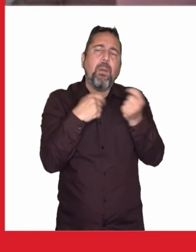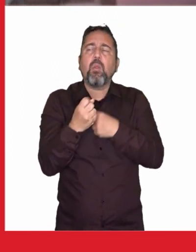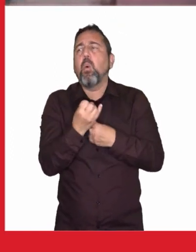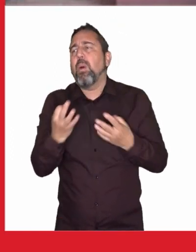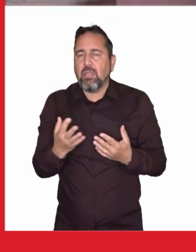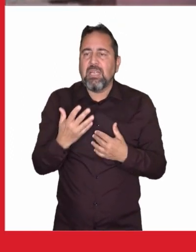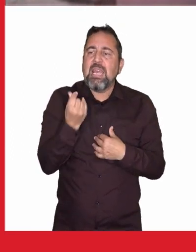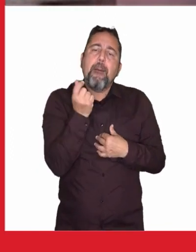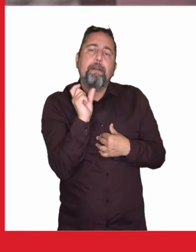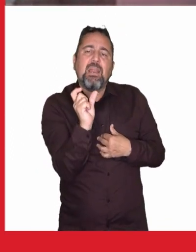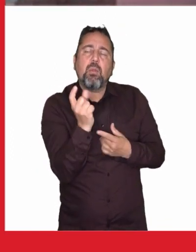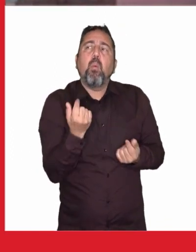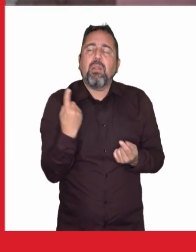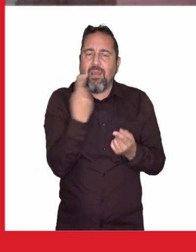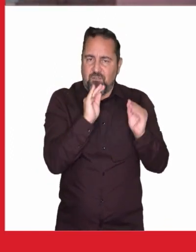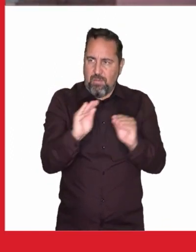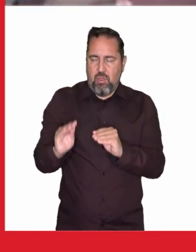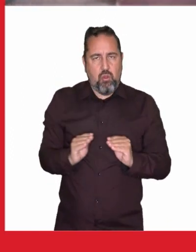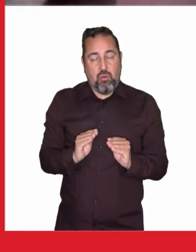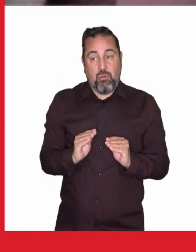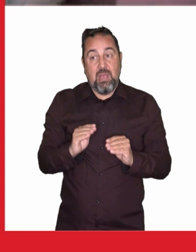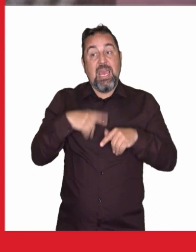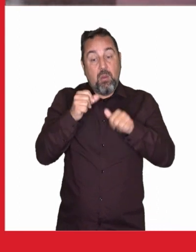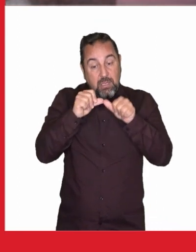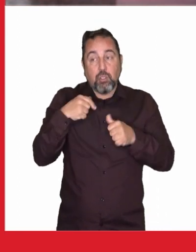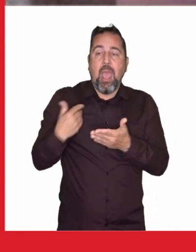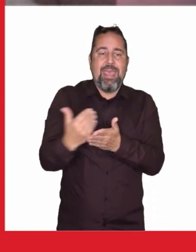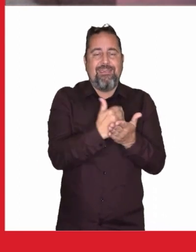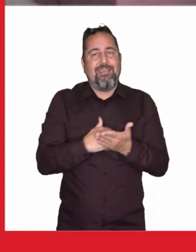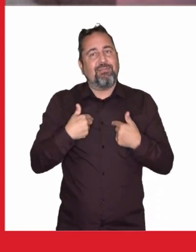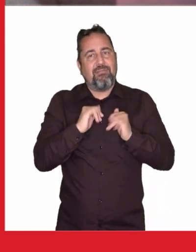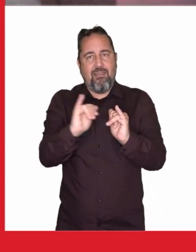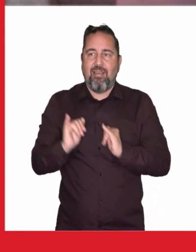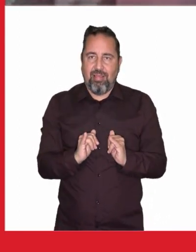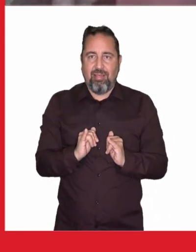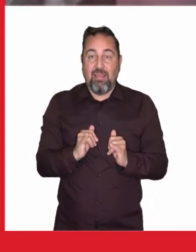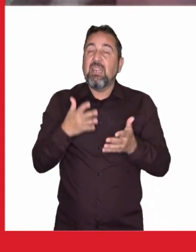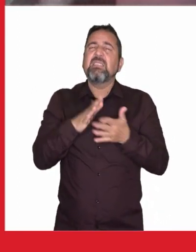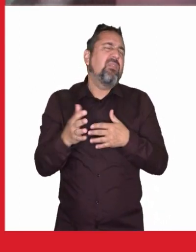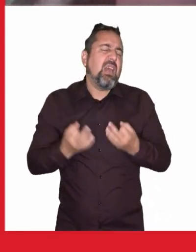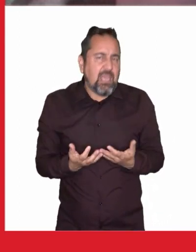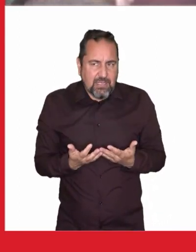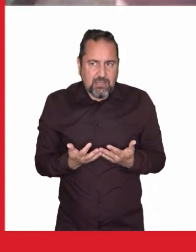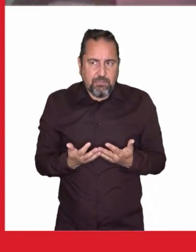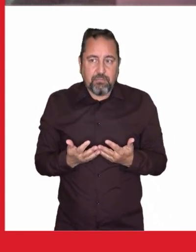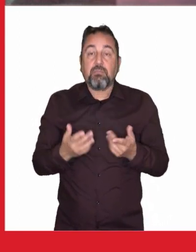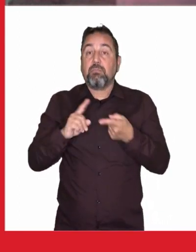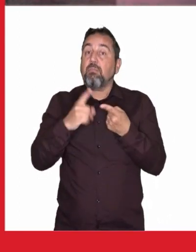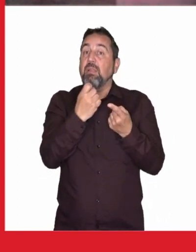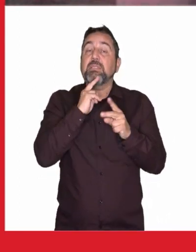emprendimiento, ¿cuántas formaciones en emprendimiento voy a vender y a qué precio voy a vender cada formación? Y de ahí obtengo los